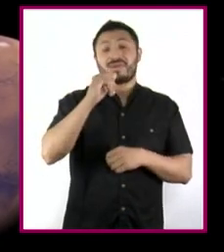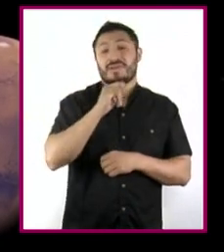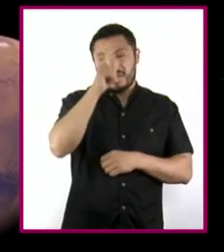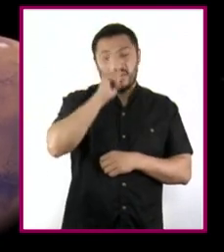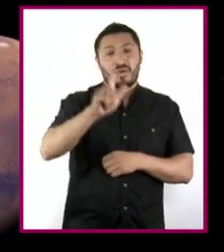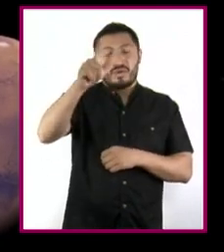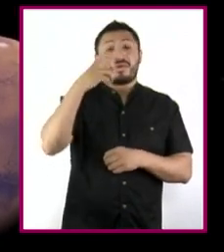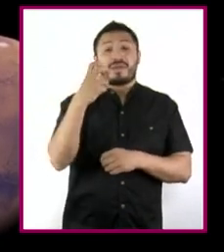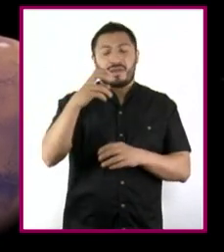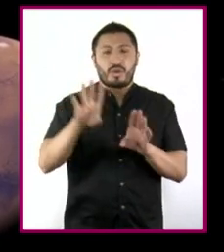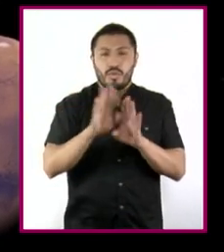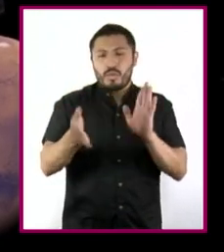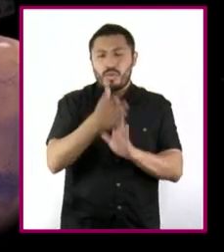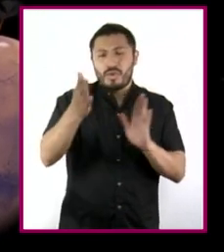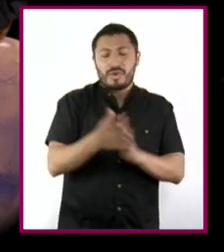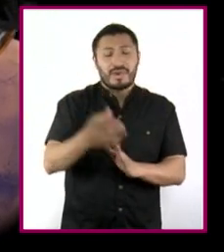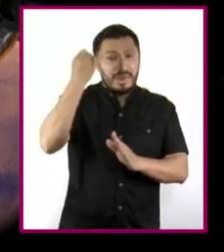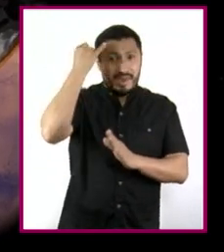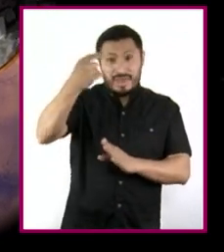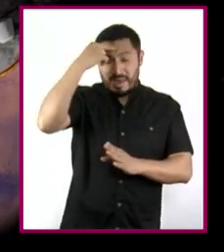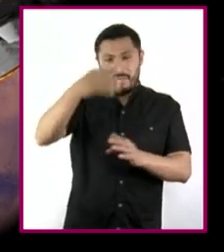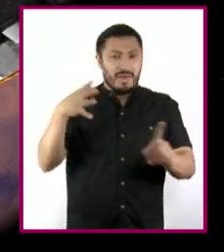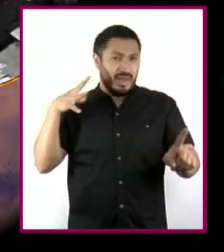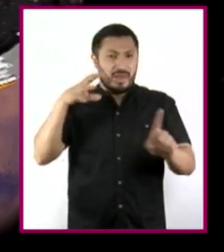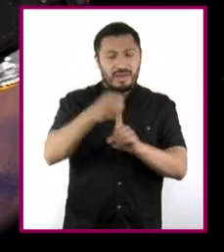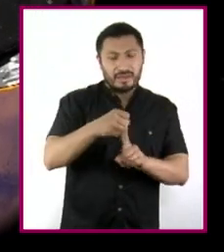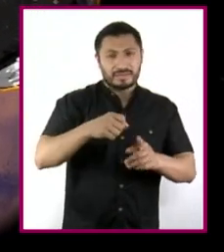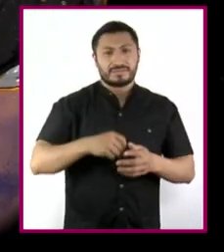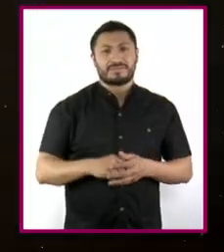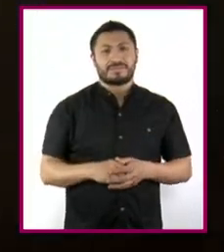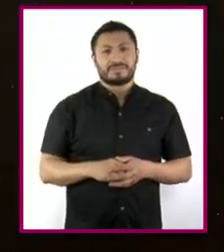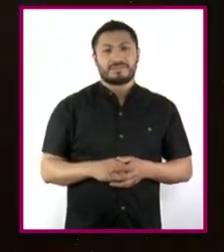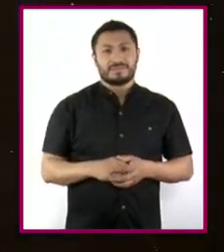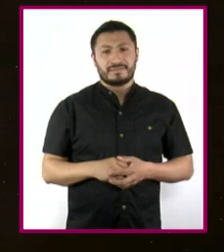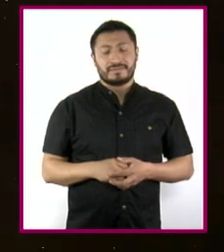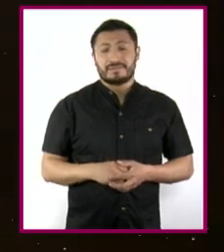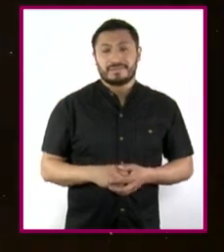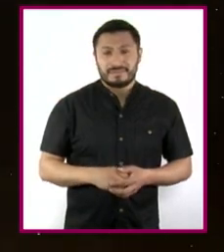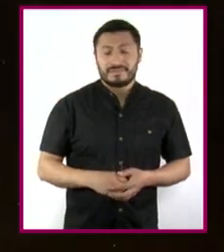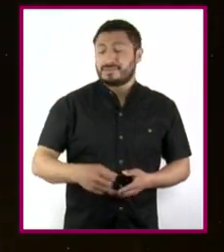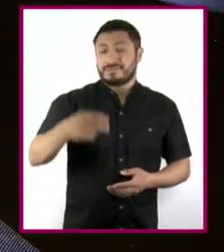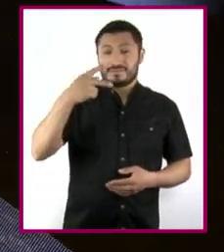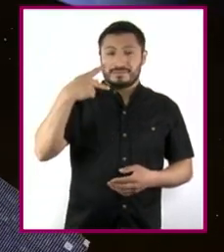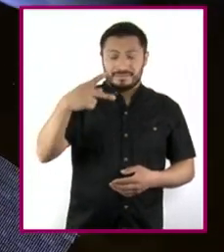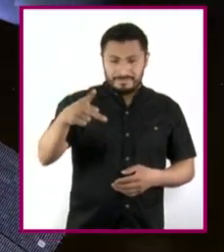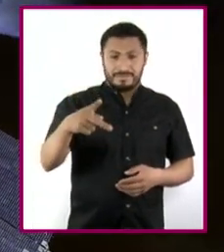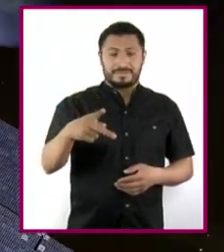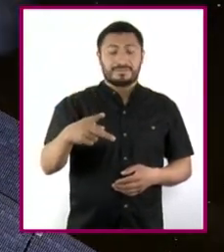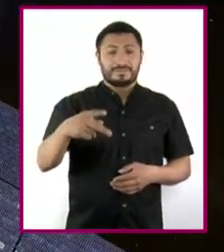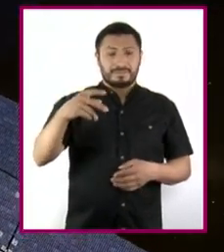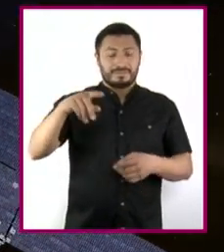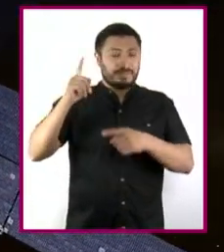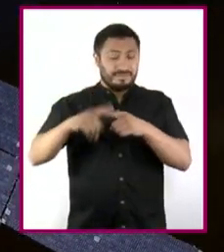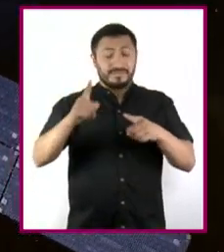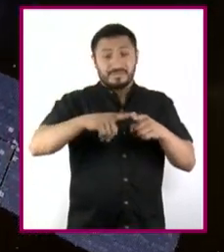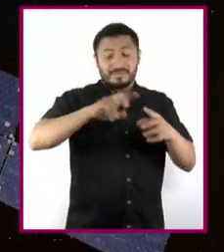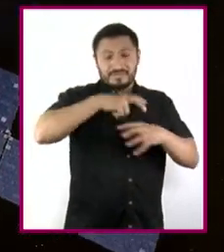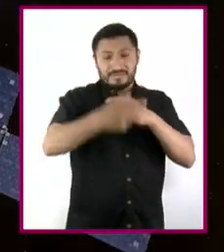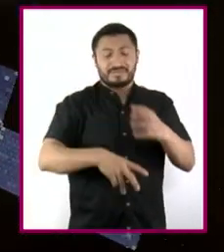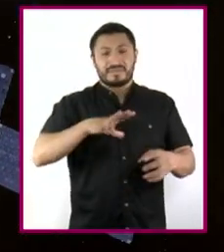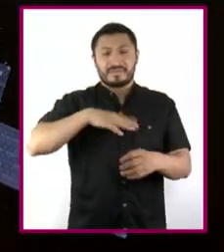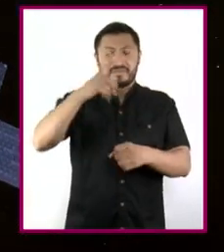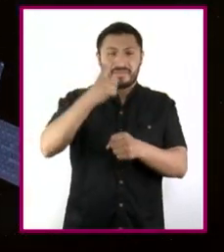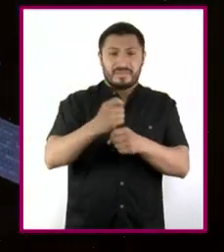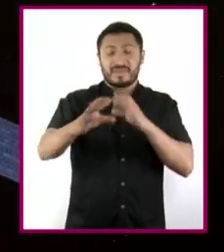artefactos, desde su diseño, son concebidos para cumplir una misión. De ahí que existen varios tipos de satélites. En primer lugar, tenemos los